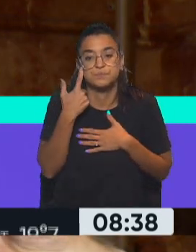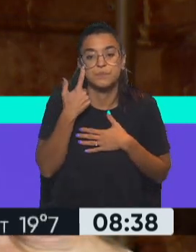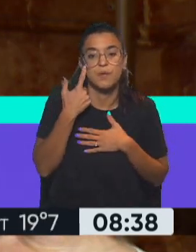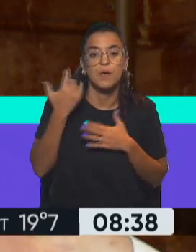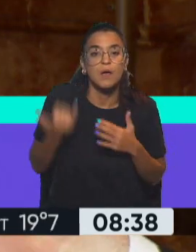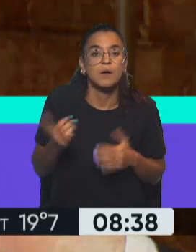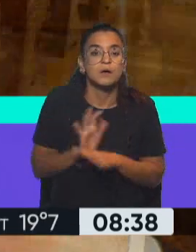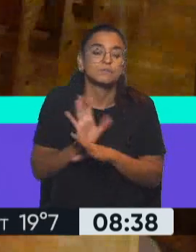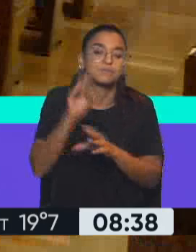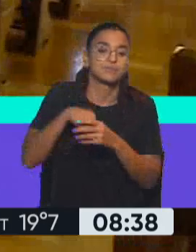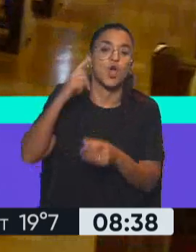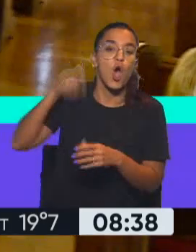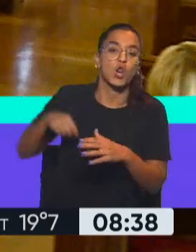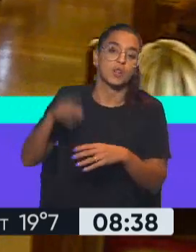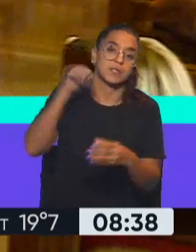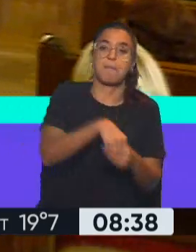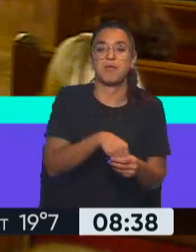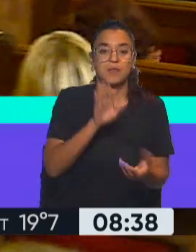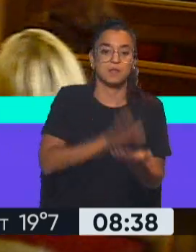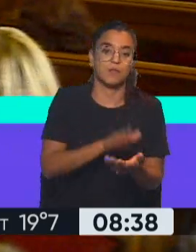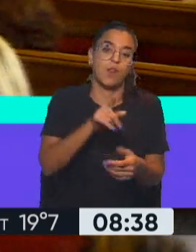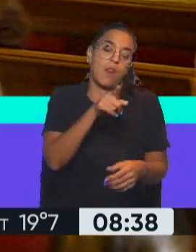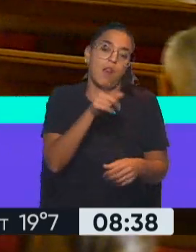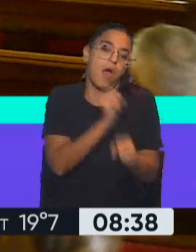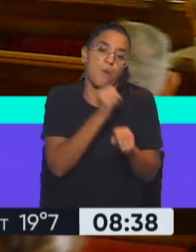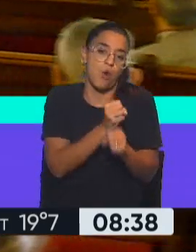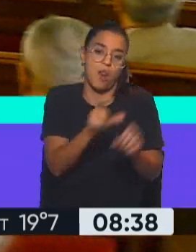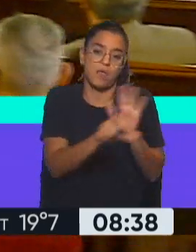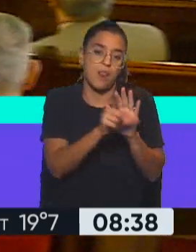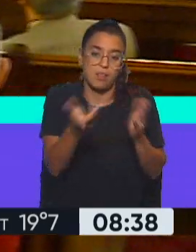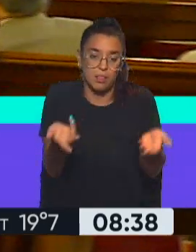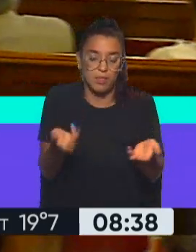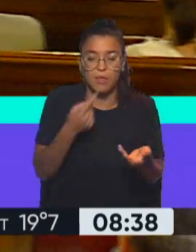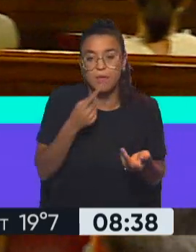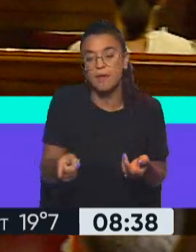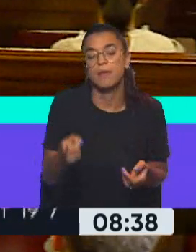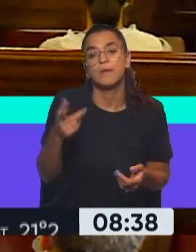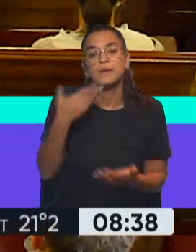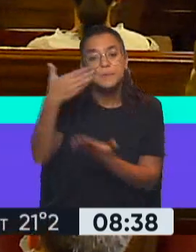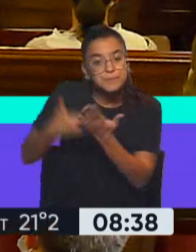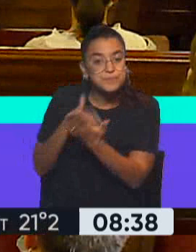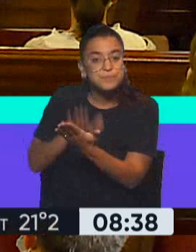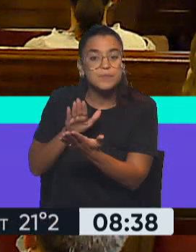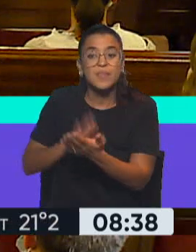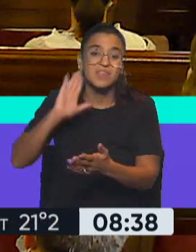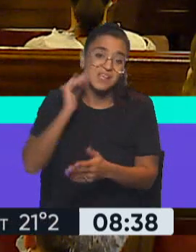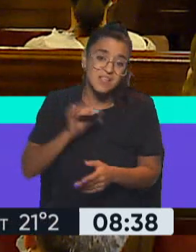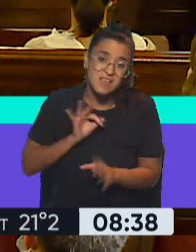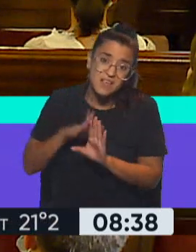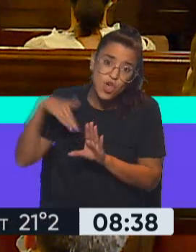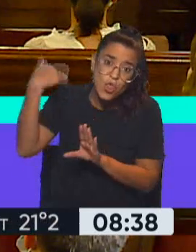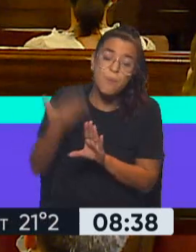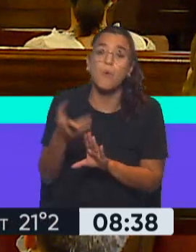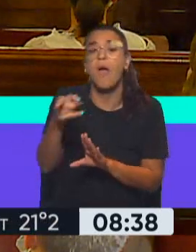una intromisión de la corte en lo que es la labor legislativa creo que la inconstitucional la dictó digamos después de 16 años y eso lo